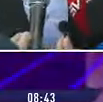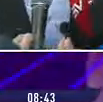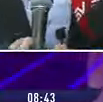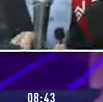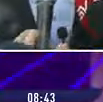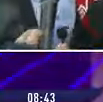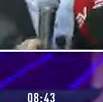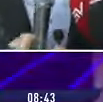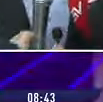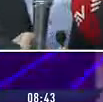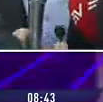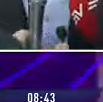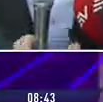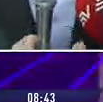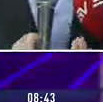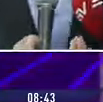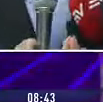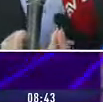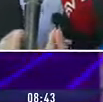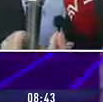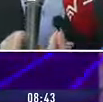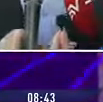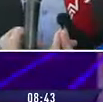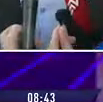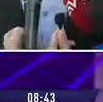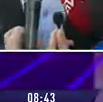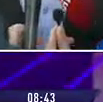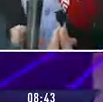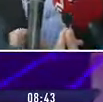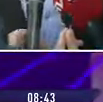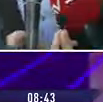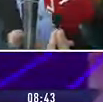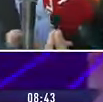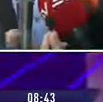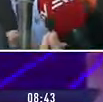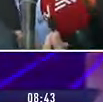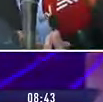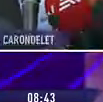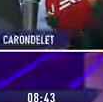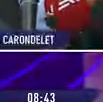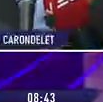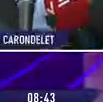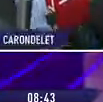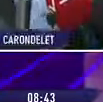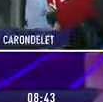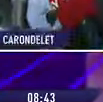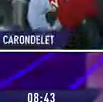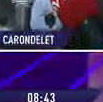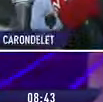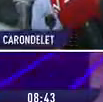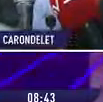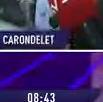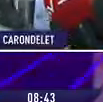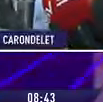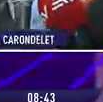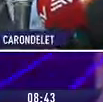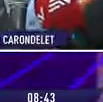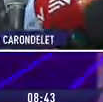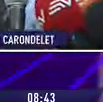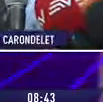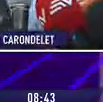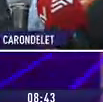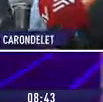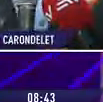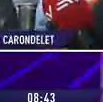lógico. Nosotros tenemos que devolver lo que les pertenece a cada uno de los exasambleístas y eso les vamos a dar toda la garantía para que así suceda, ¿no? Fuerzas Armadas